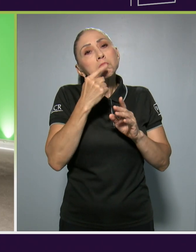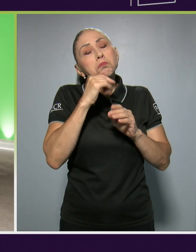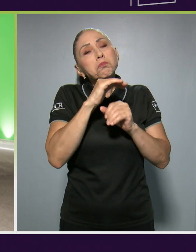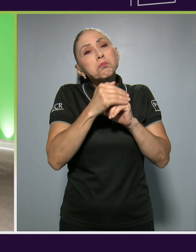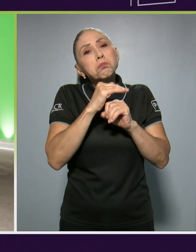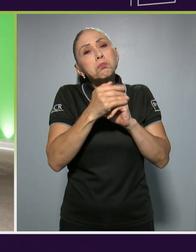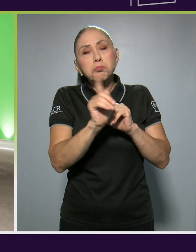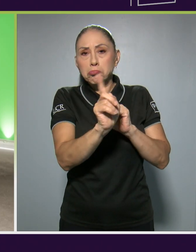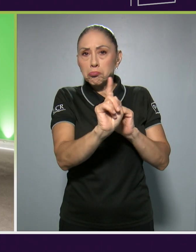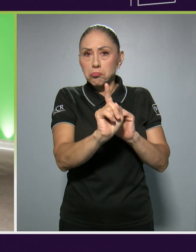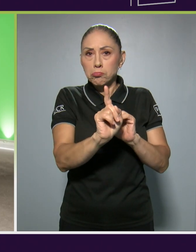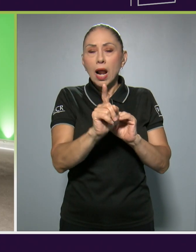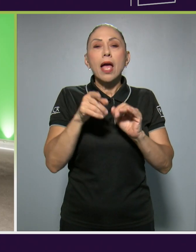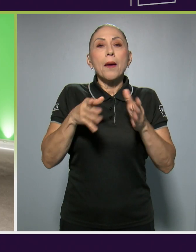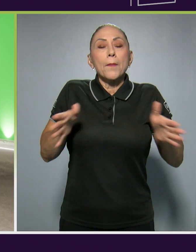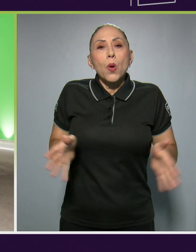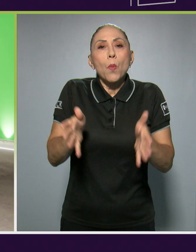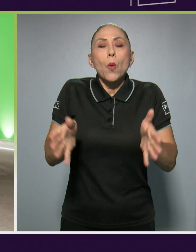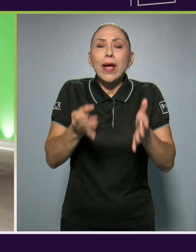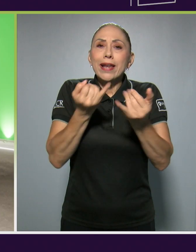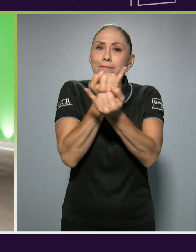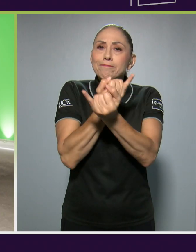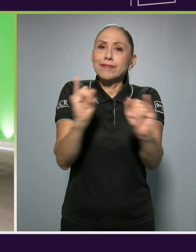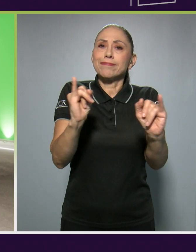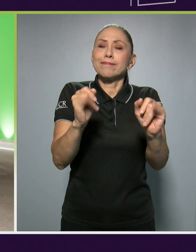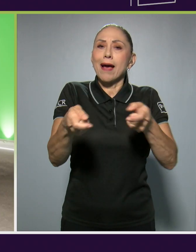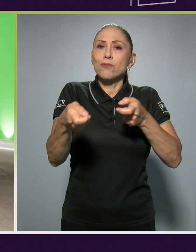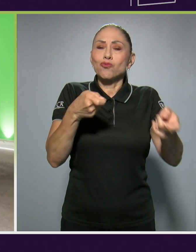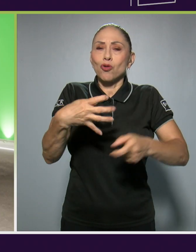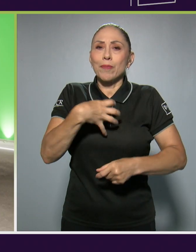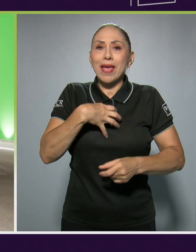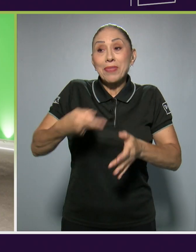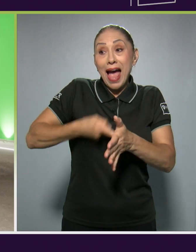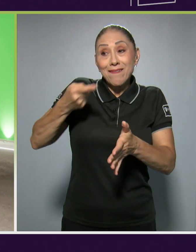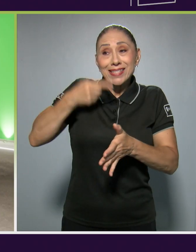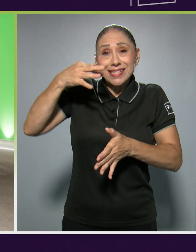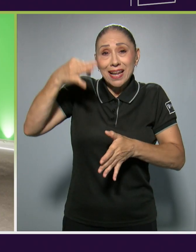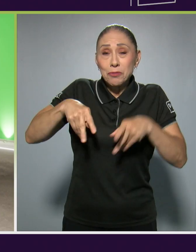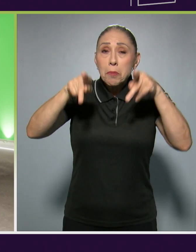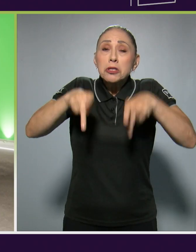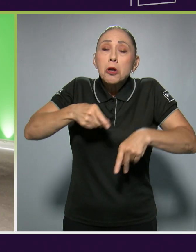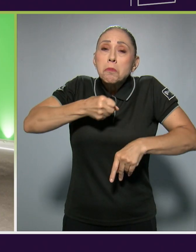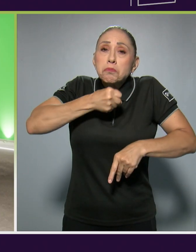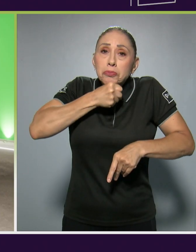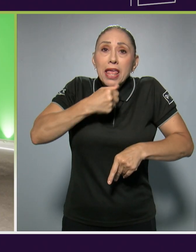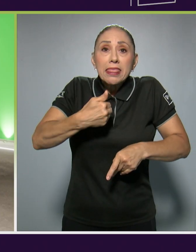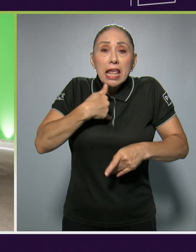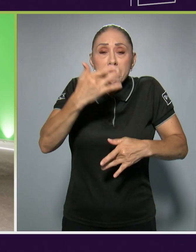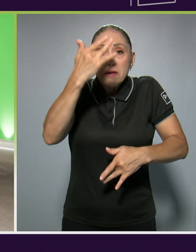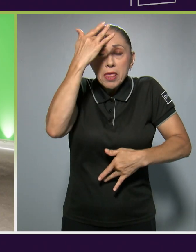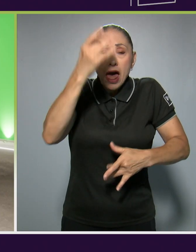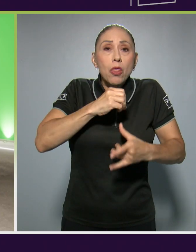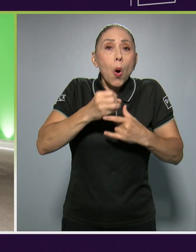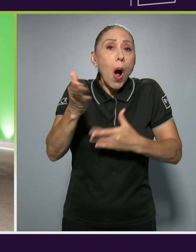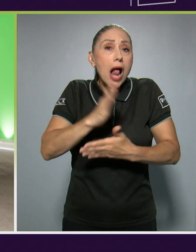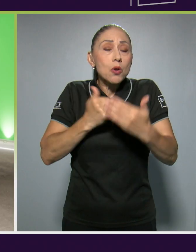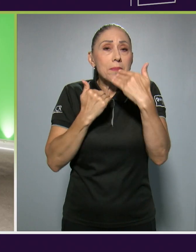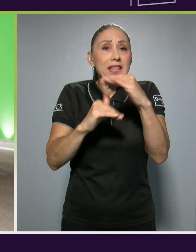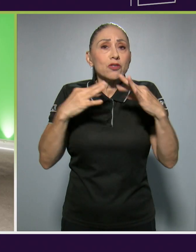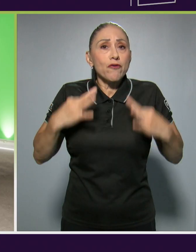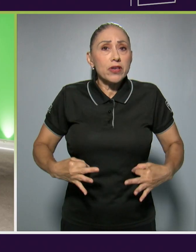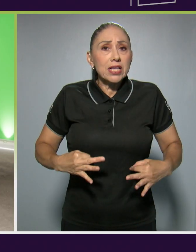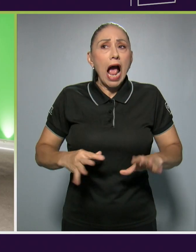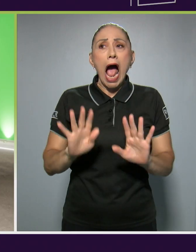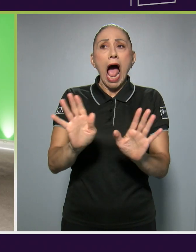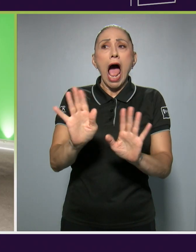promover esta parte de la autonomía. A veces pensamos que si tiene alguna enfermedad, alguna limitación física, no son autónomos, pero